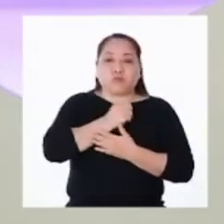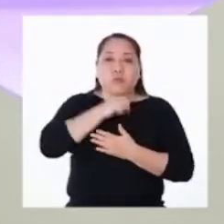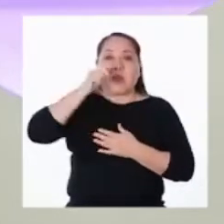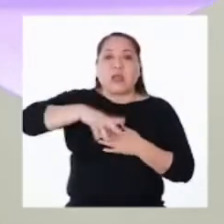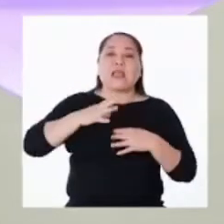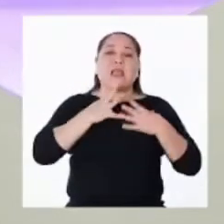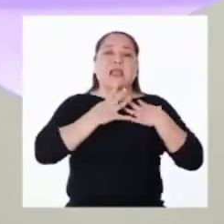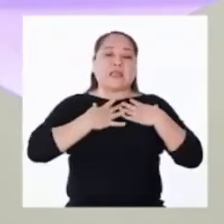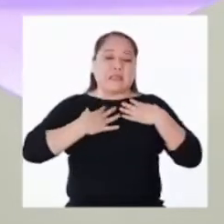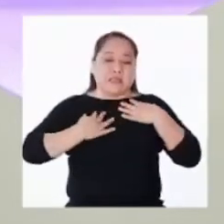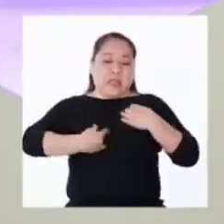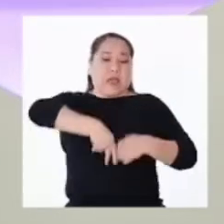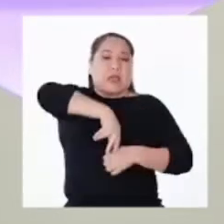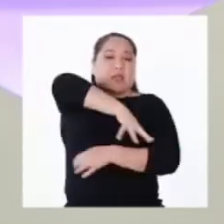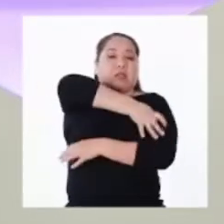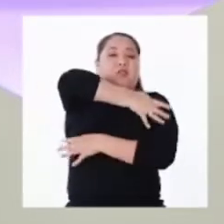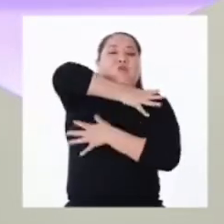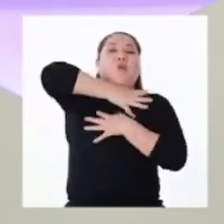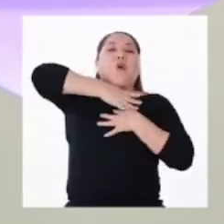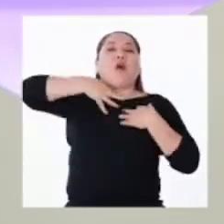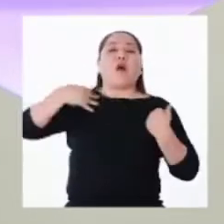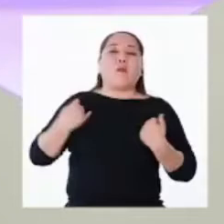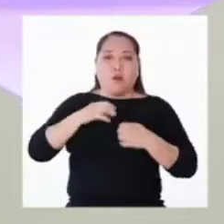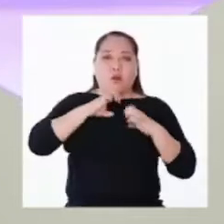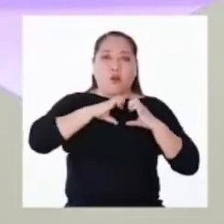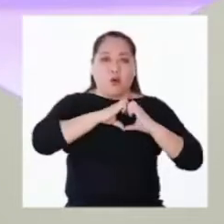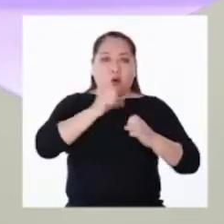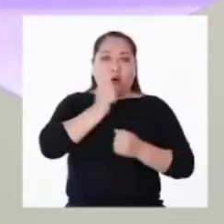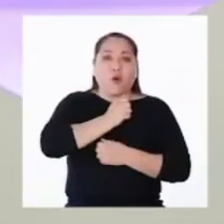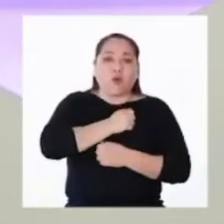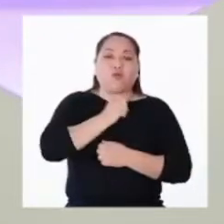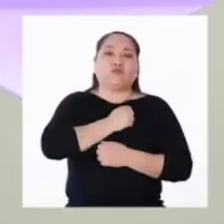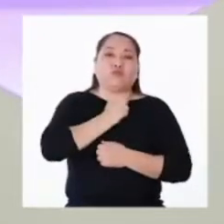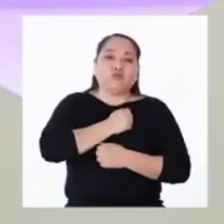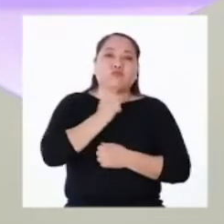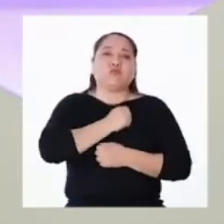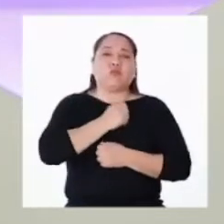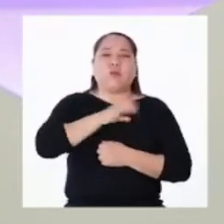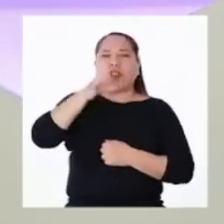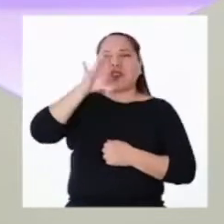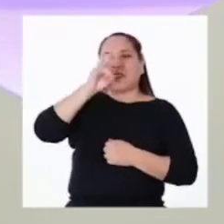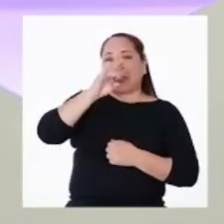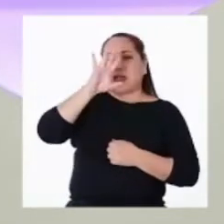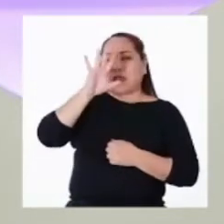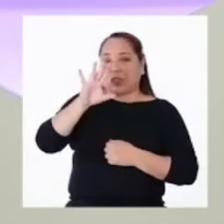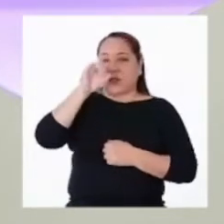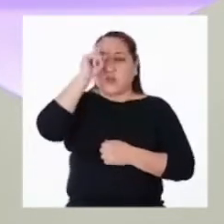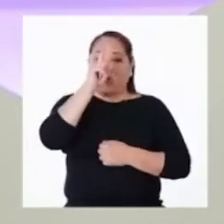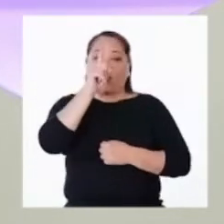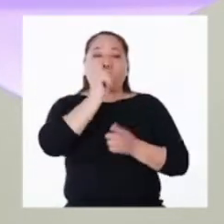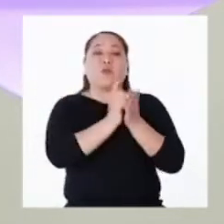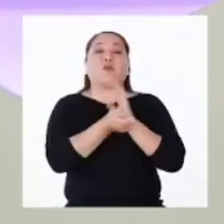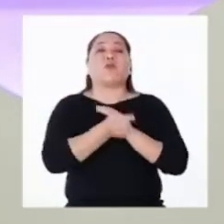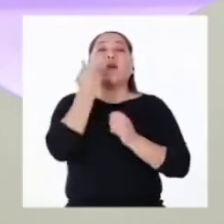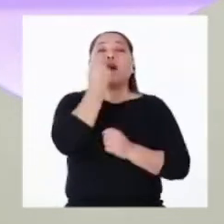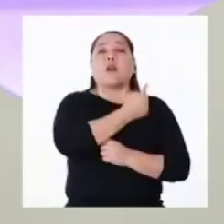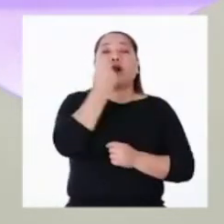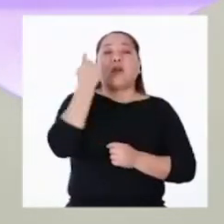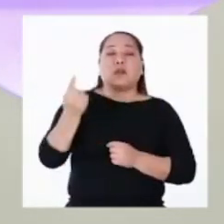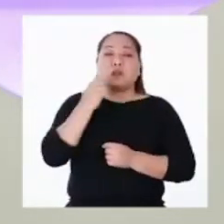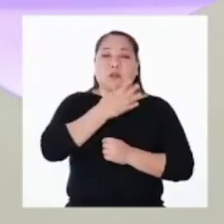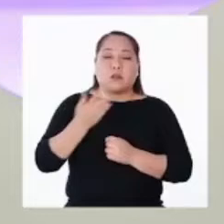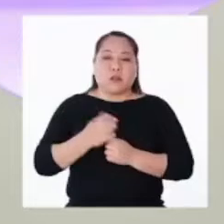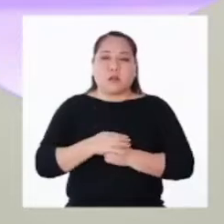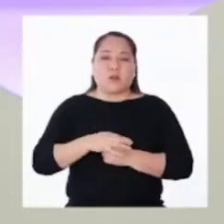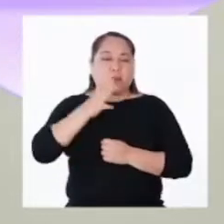el cual la sangre es bombeada por todo el cuerpo. El corazón late a un ritmo de alrededor de 75 veces por minuto, por lo que cada